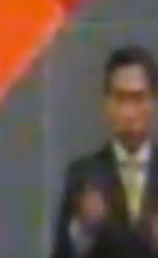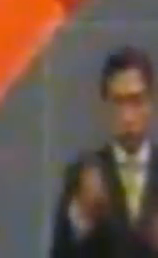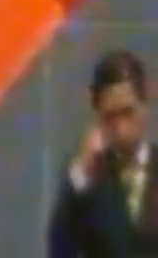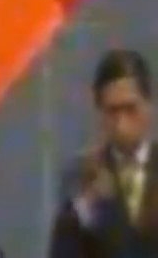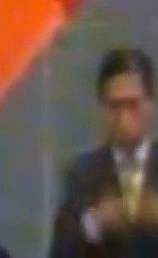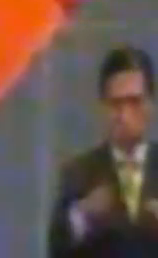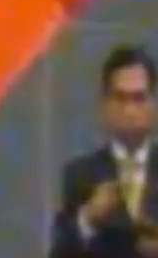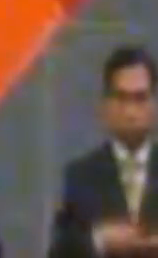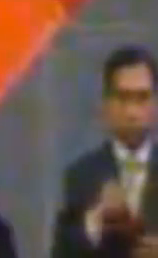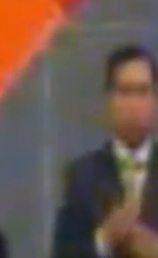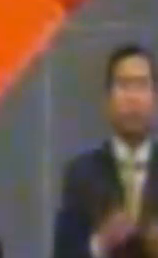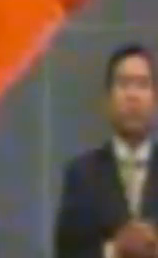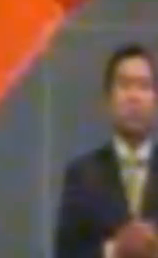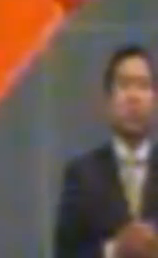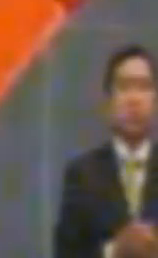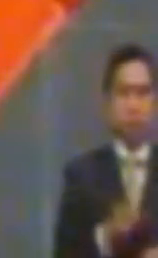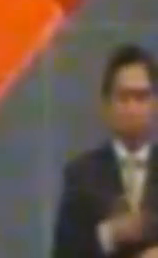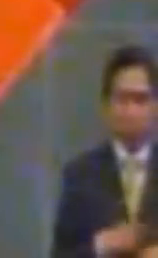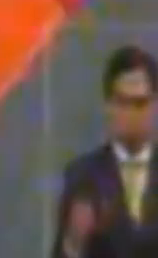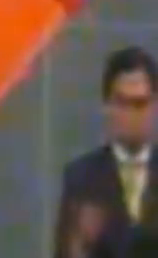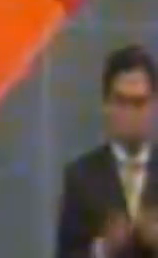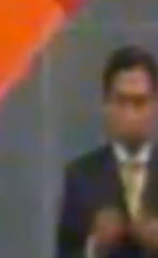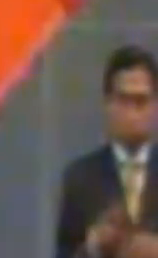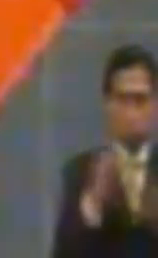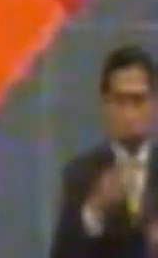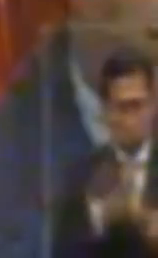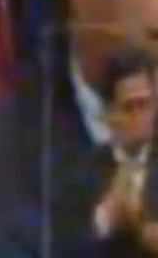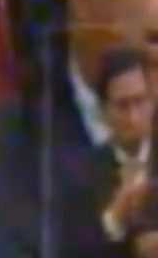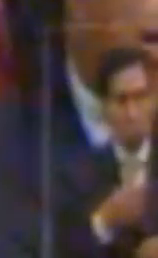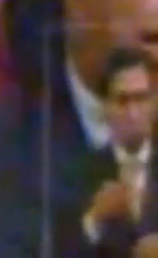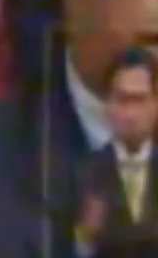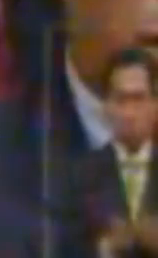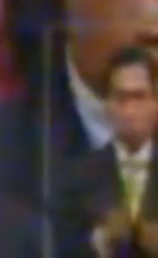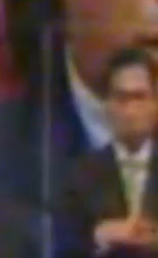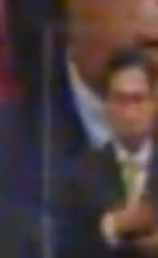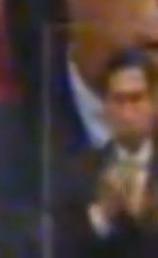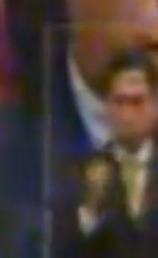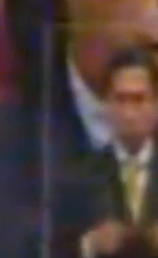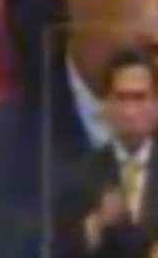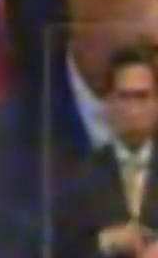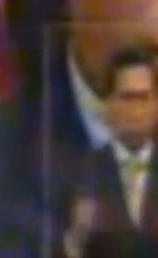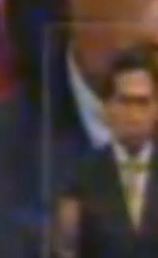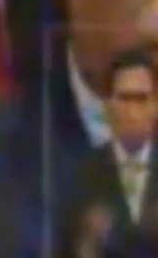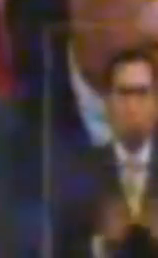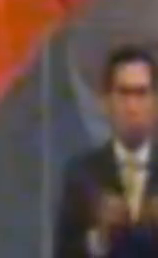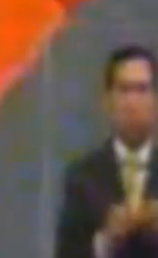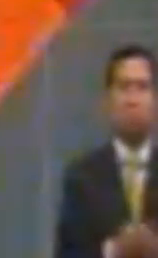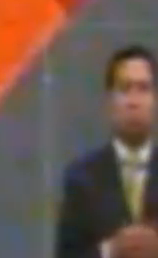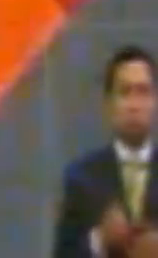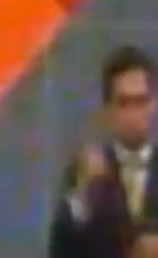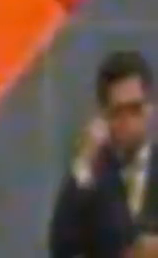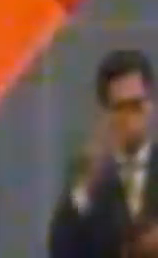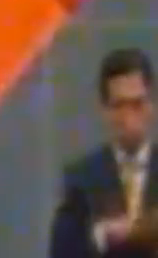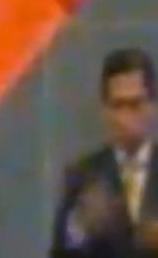suscrito. Ya pensando a mediano plazo, aunque el ministro Hidrocarburos dice que no tiene que ser mediano plazo, él dice que puede ser a corto plazo, es pensar ya